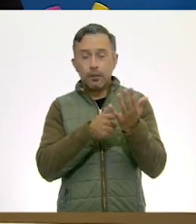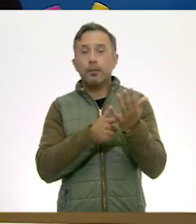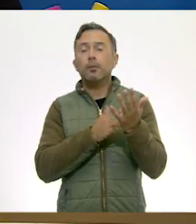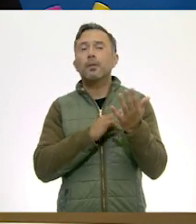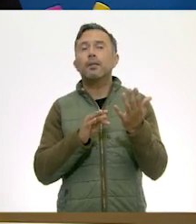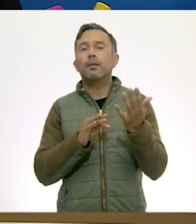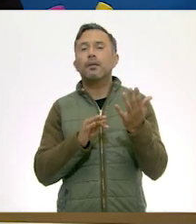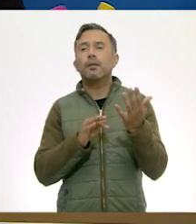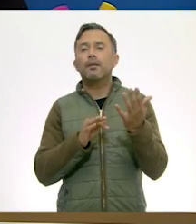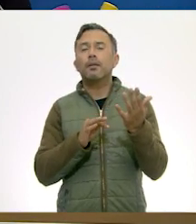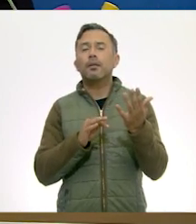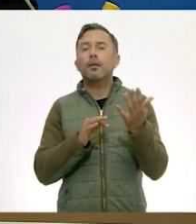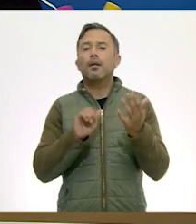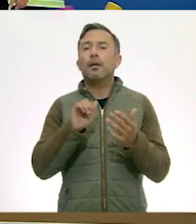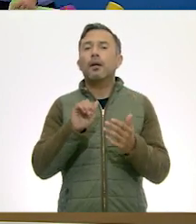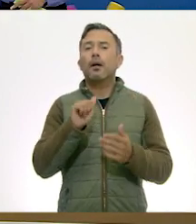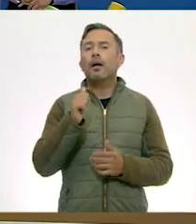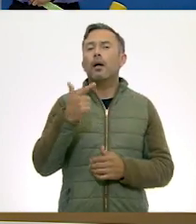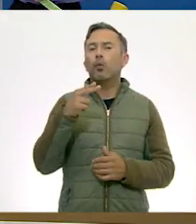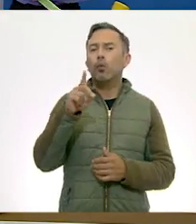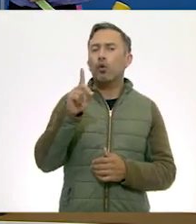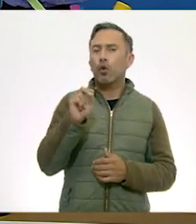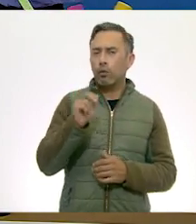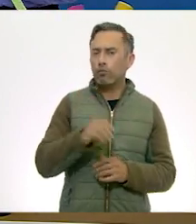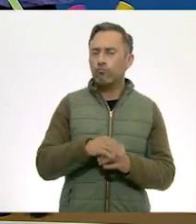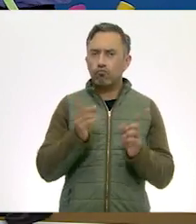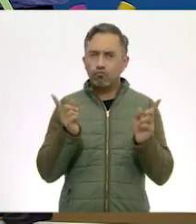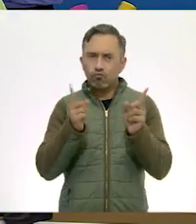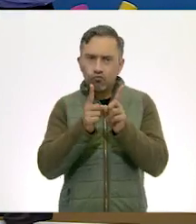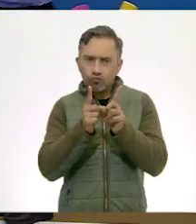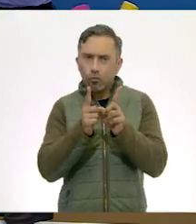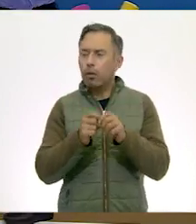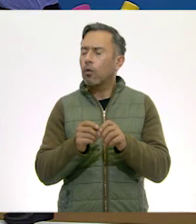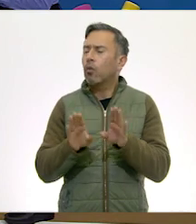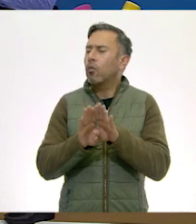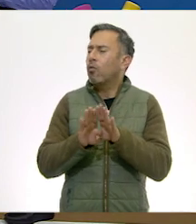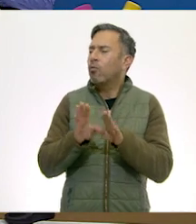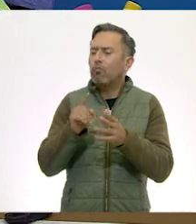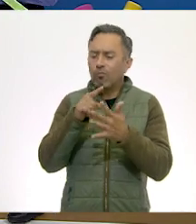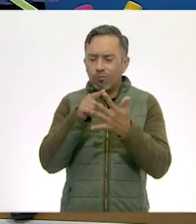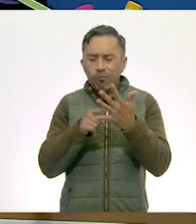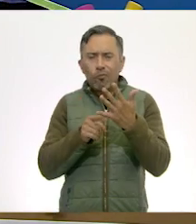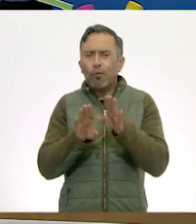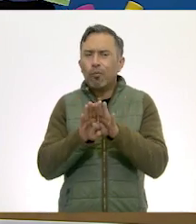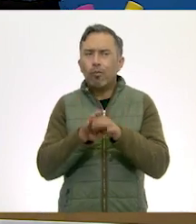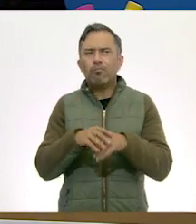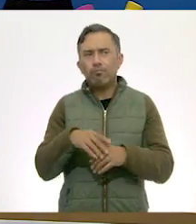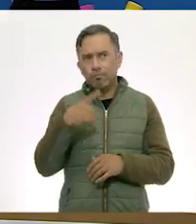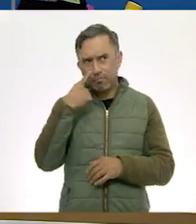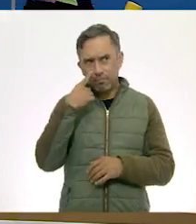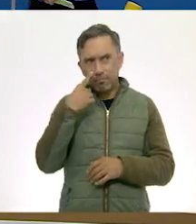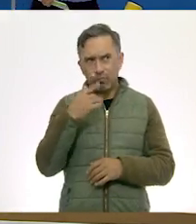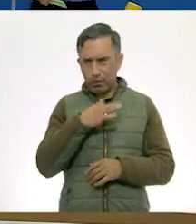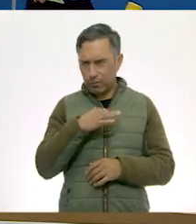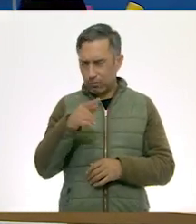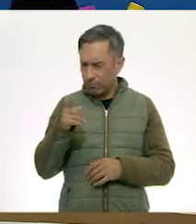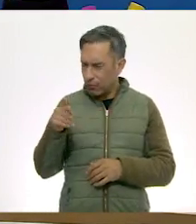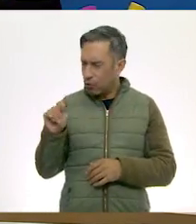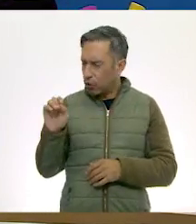ángulo agudo. ¿Cómo lo formaríamos? A ver, Ton, descríbenos cómo